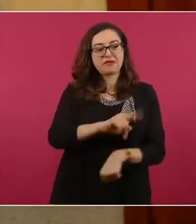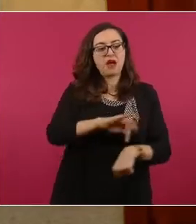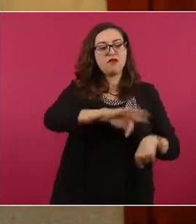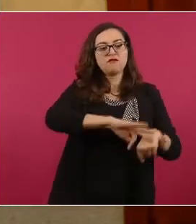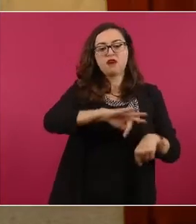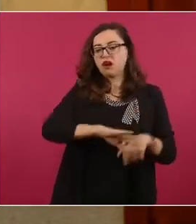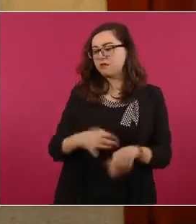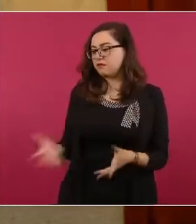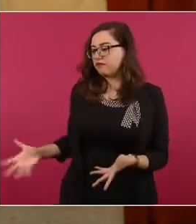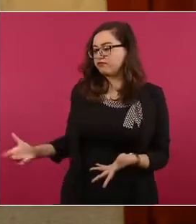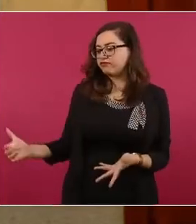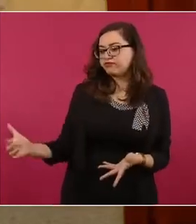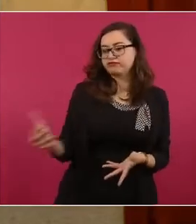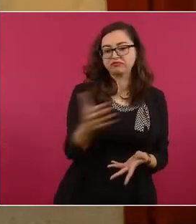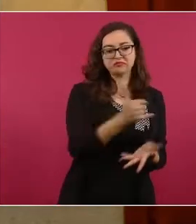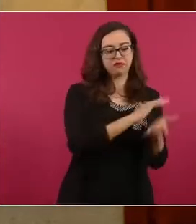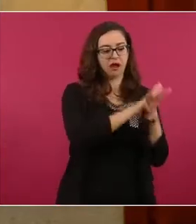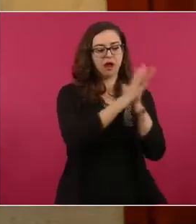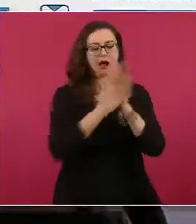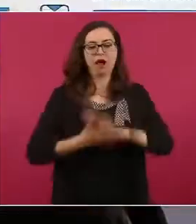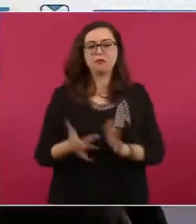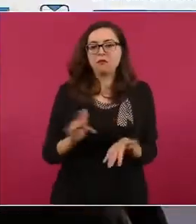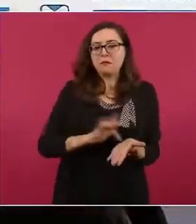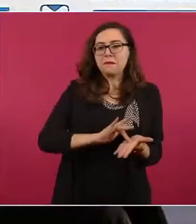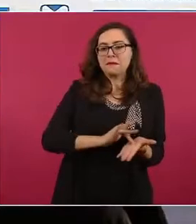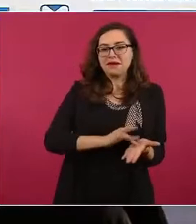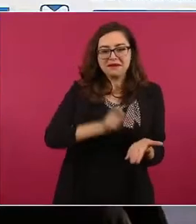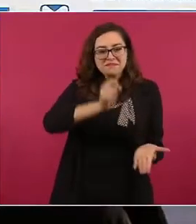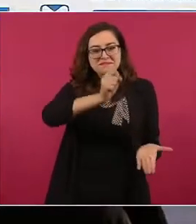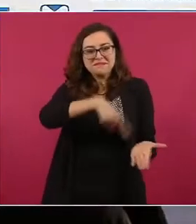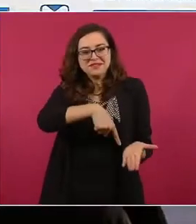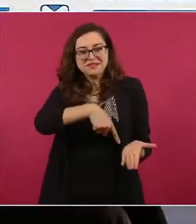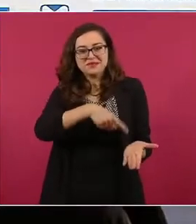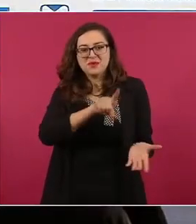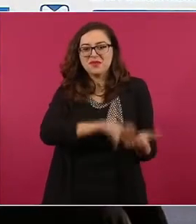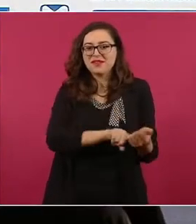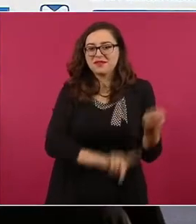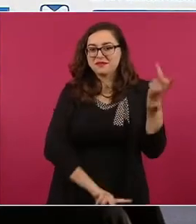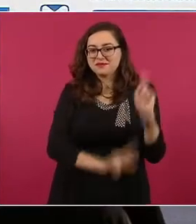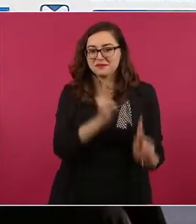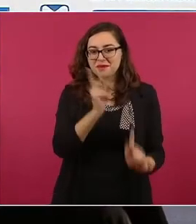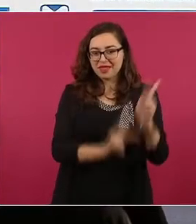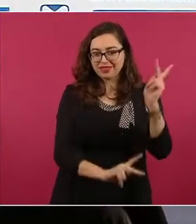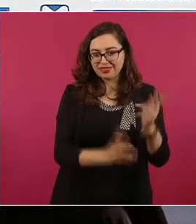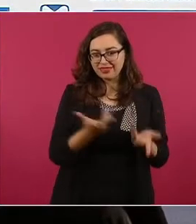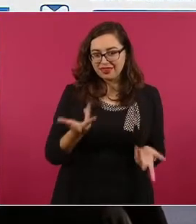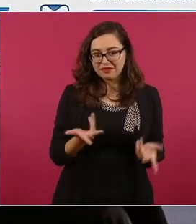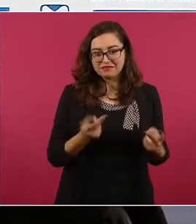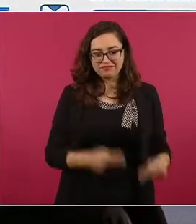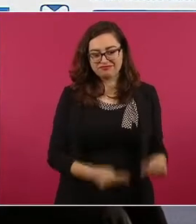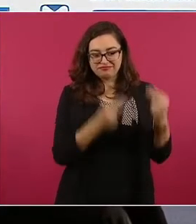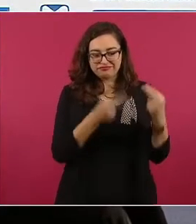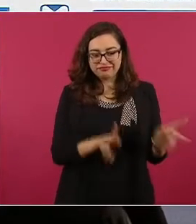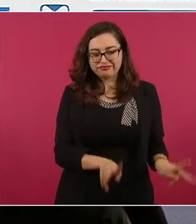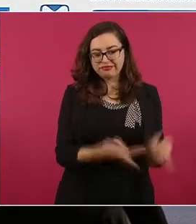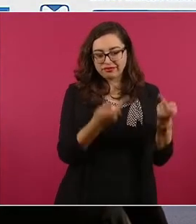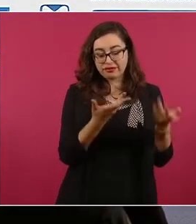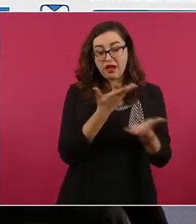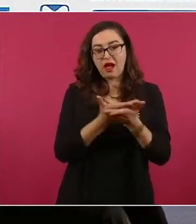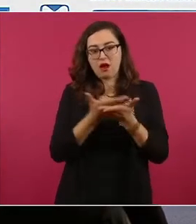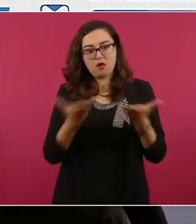grandes consorcios. Ahora se está promoviendo una protección pública. En el caso de la partería se ha